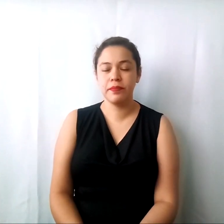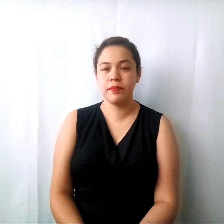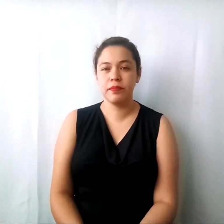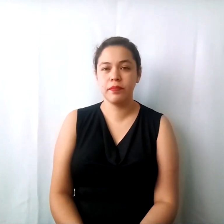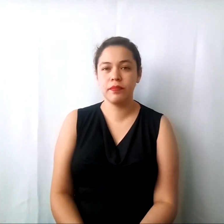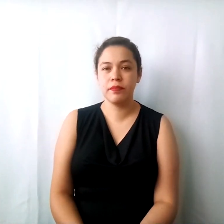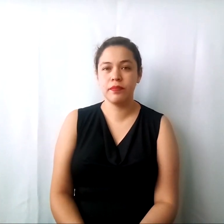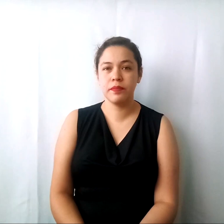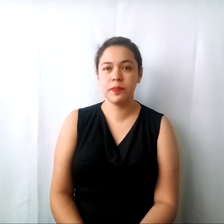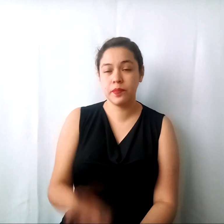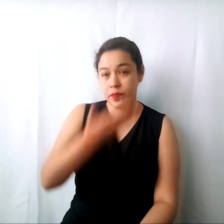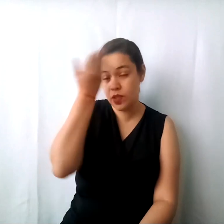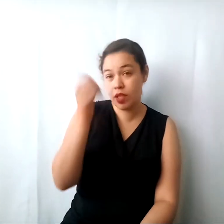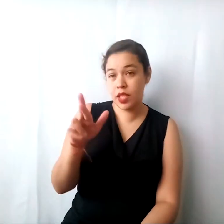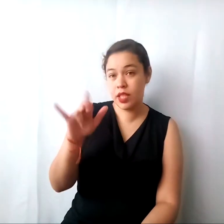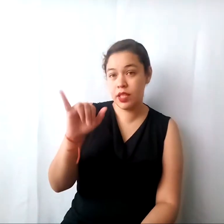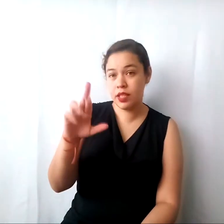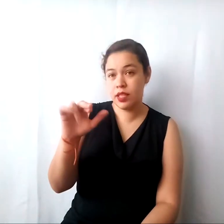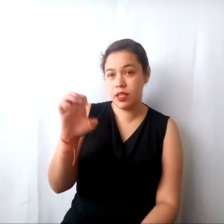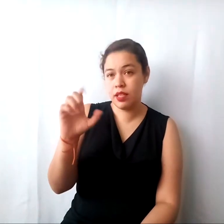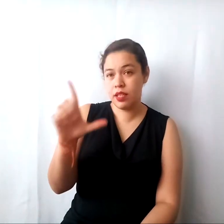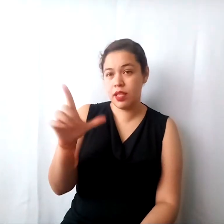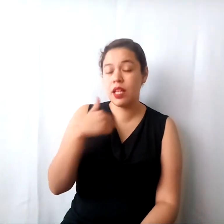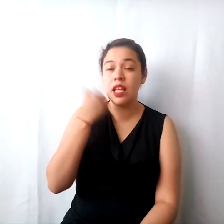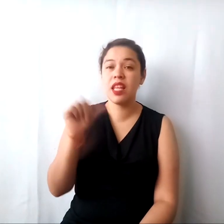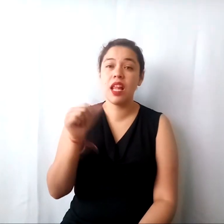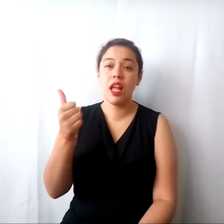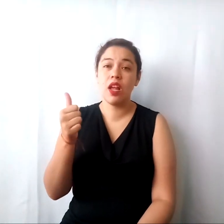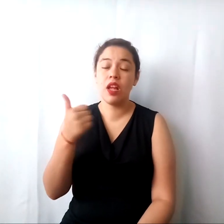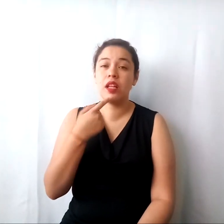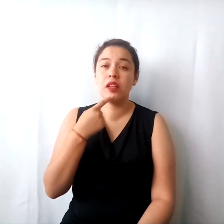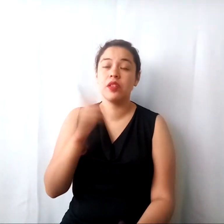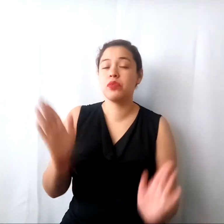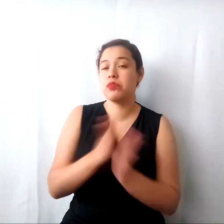No sé, Israel, ¿quieras complementar alguna de tus intervenciones?